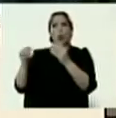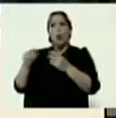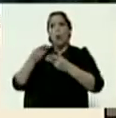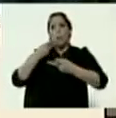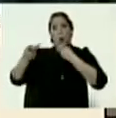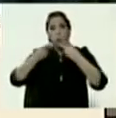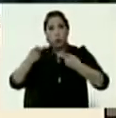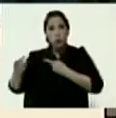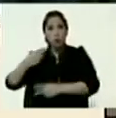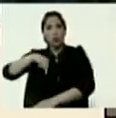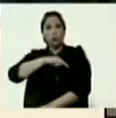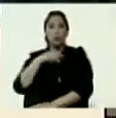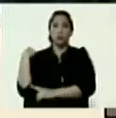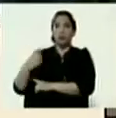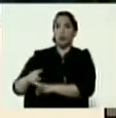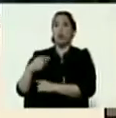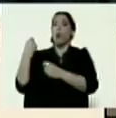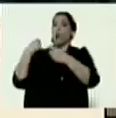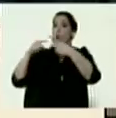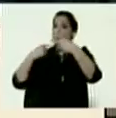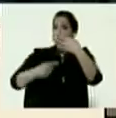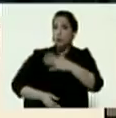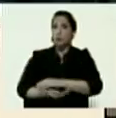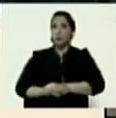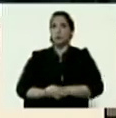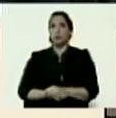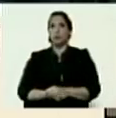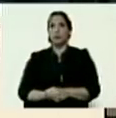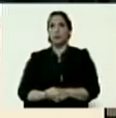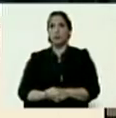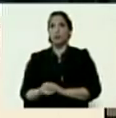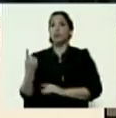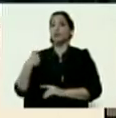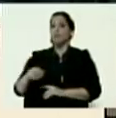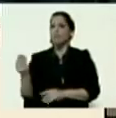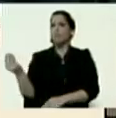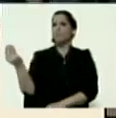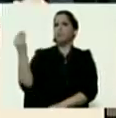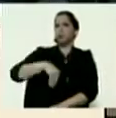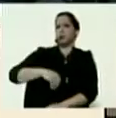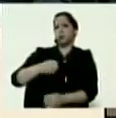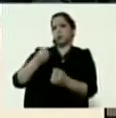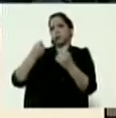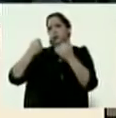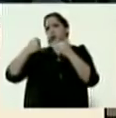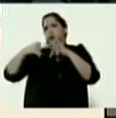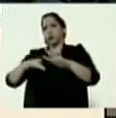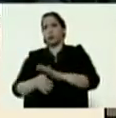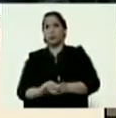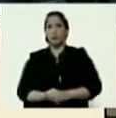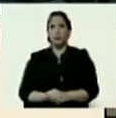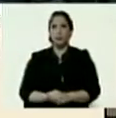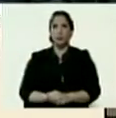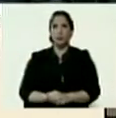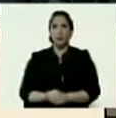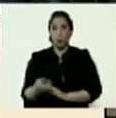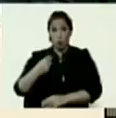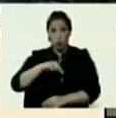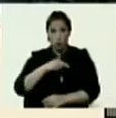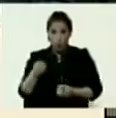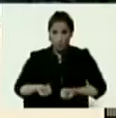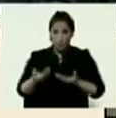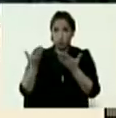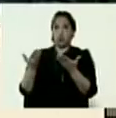porque tenemos otros? Tenemos más testimonios. Hemos presentado este de